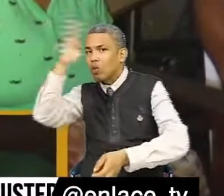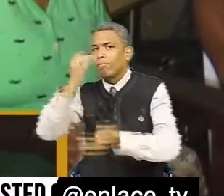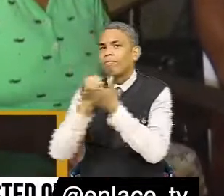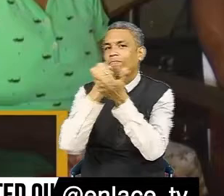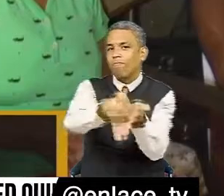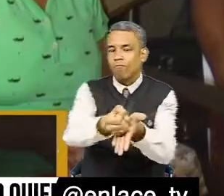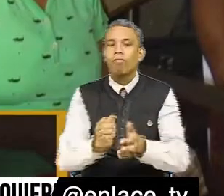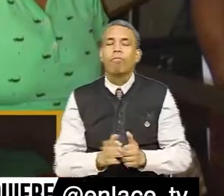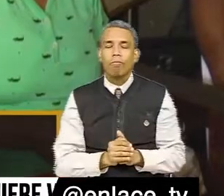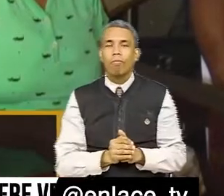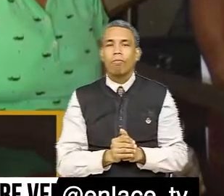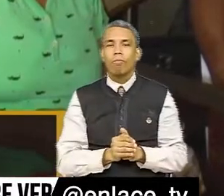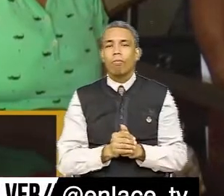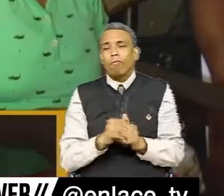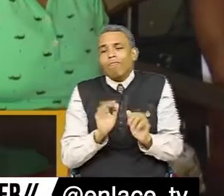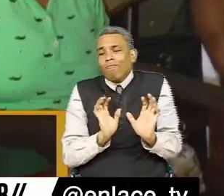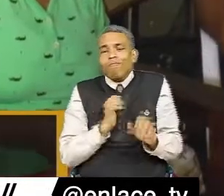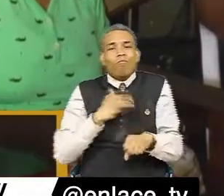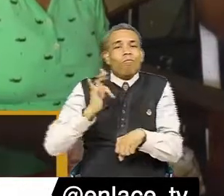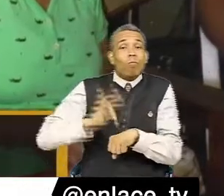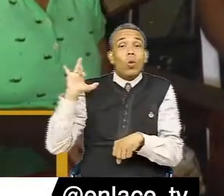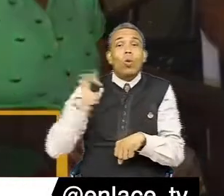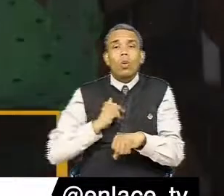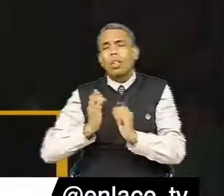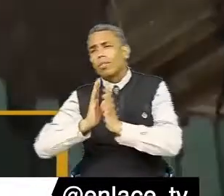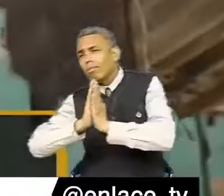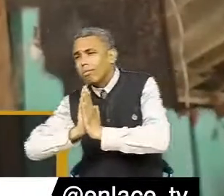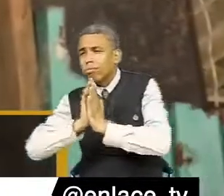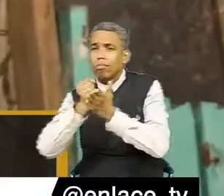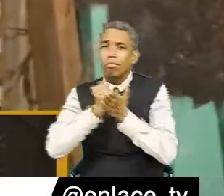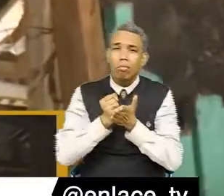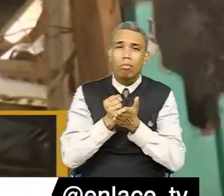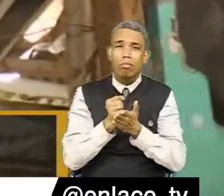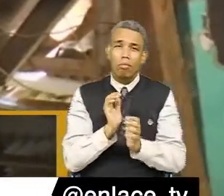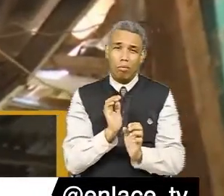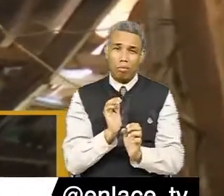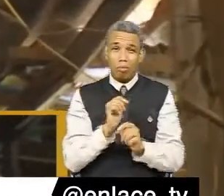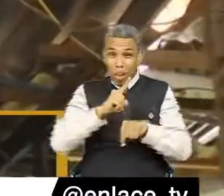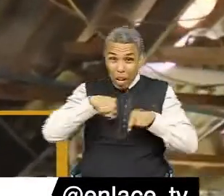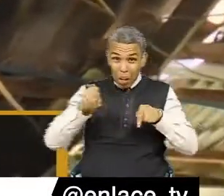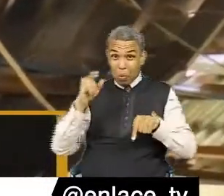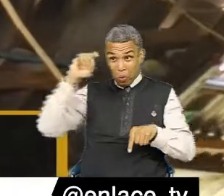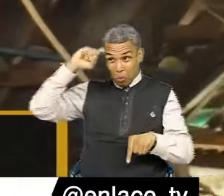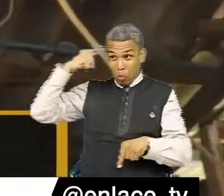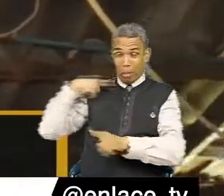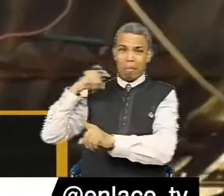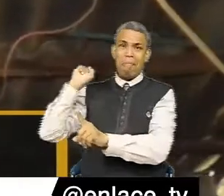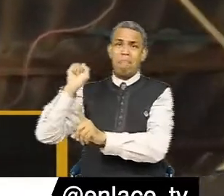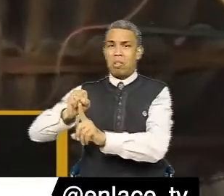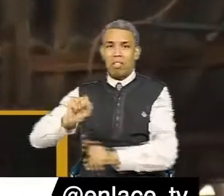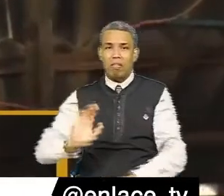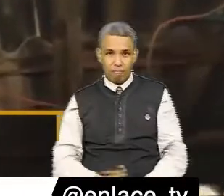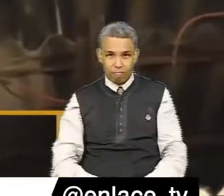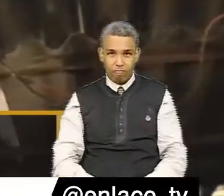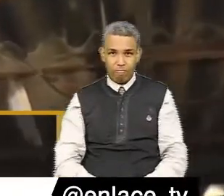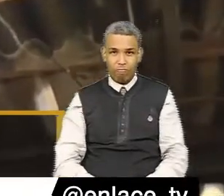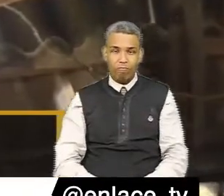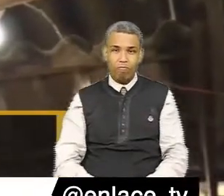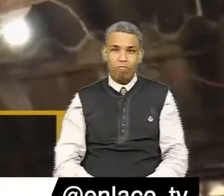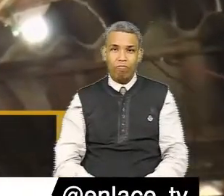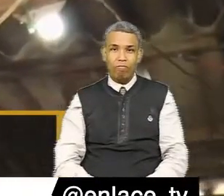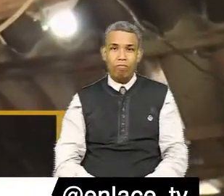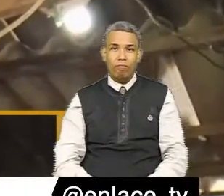les queda de otra que acudir a los buenos corazones de los barranqueños puesto que solicitaron ayuda de funcionarios públicos y la respuesta fue un traslado al ancianato